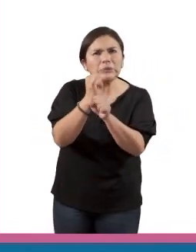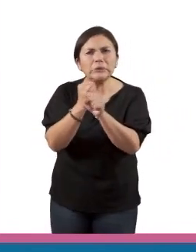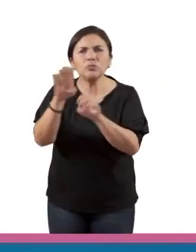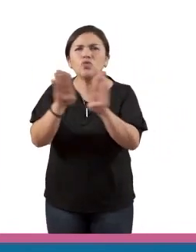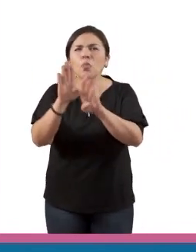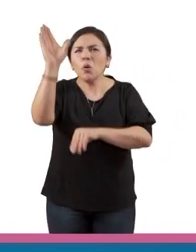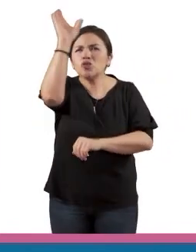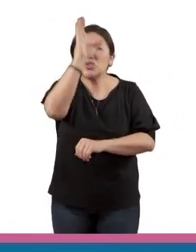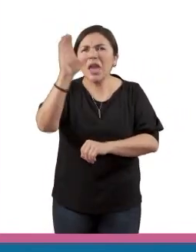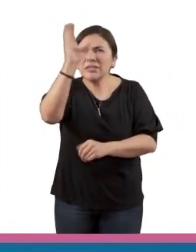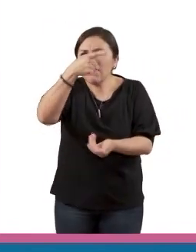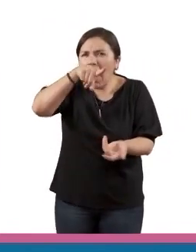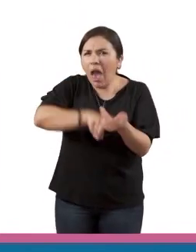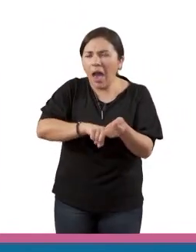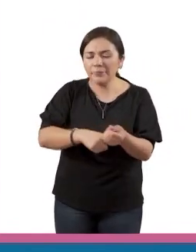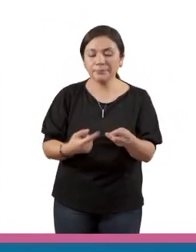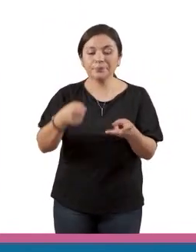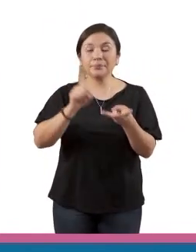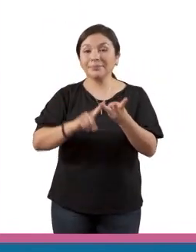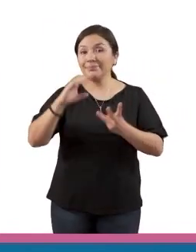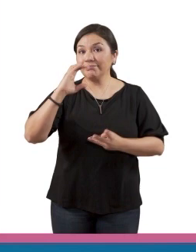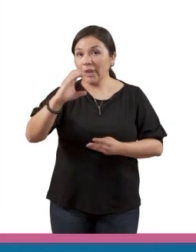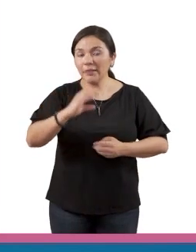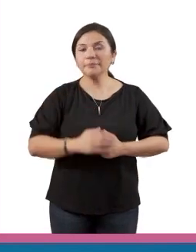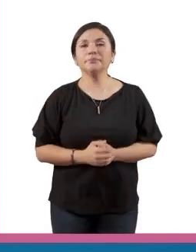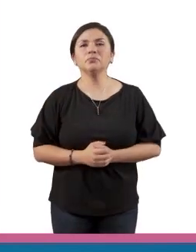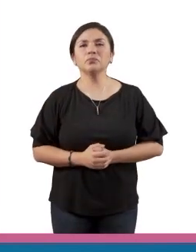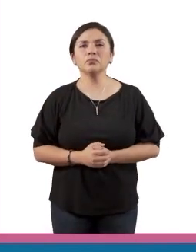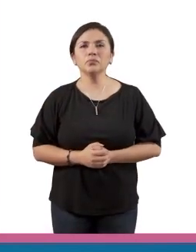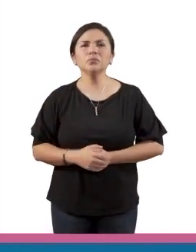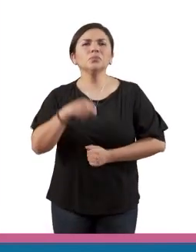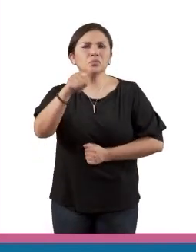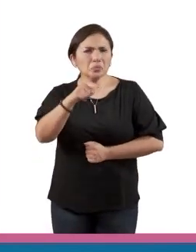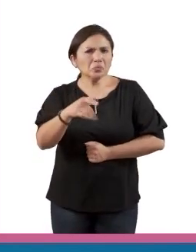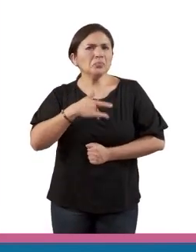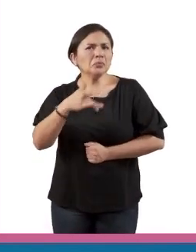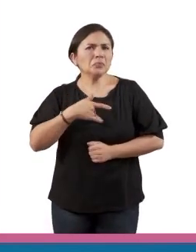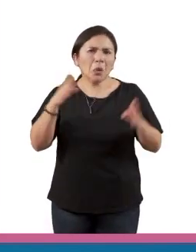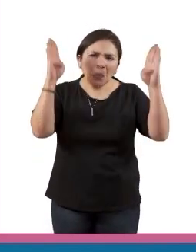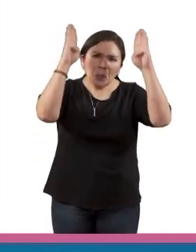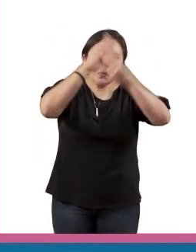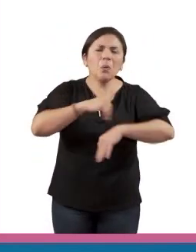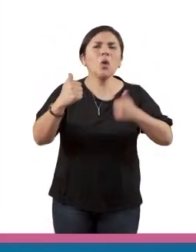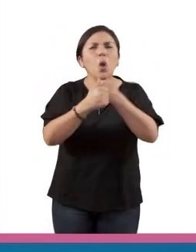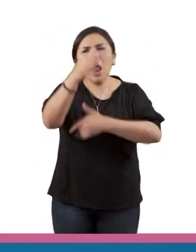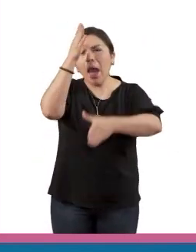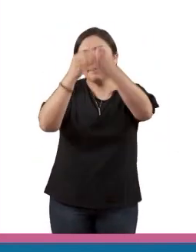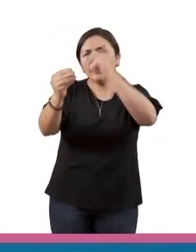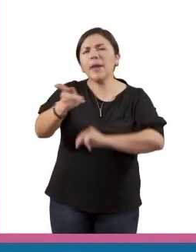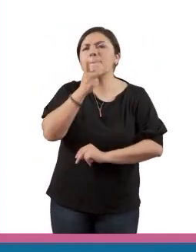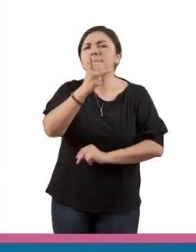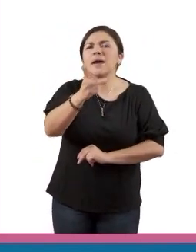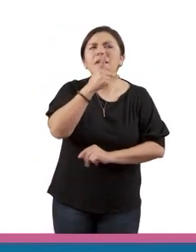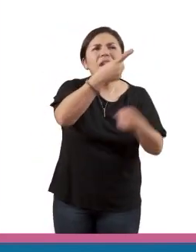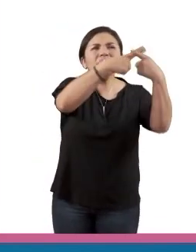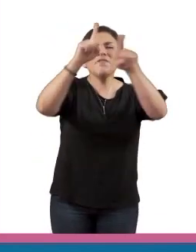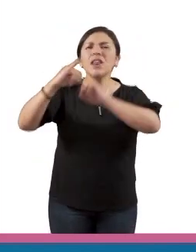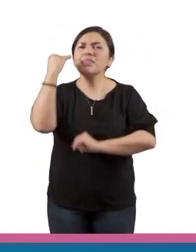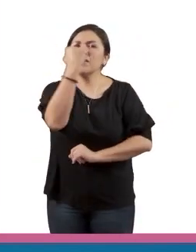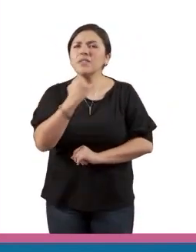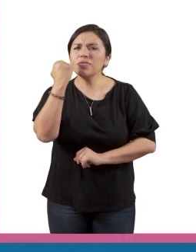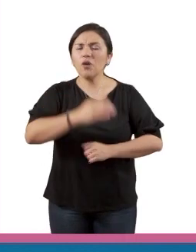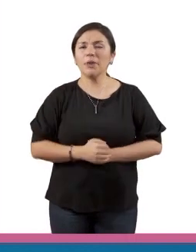lado científico de las cosas. C. Te entretiene aprender palabras en otros